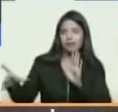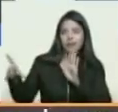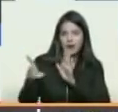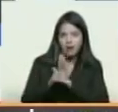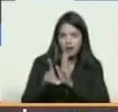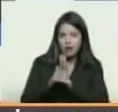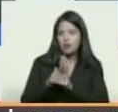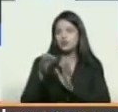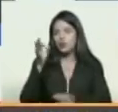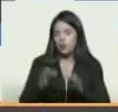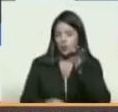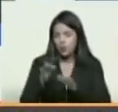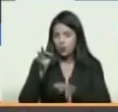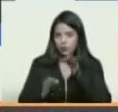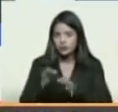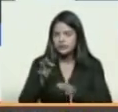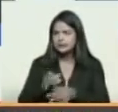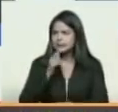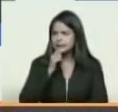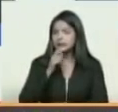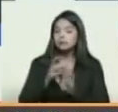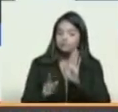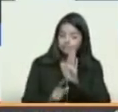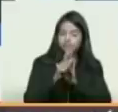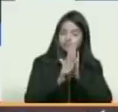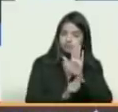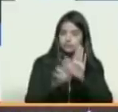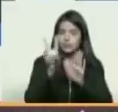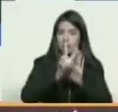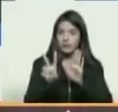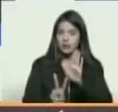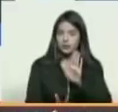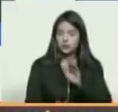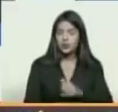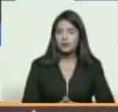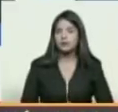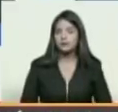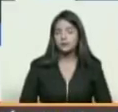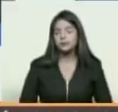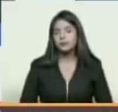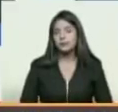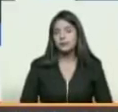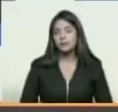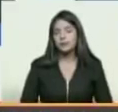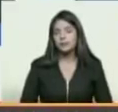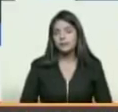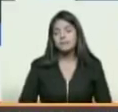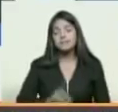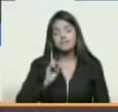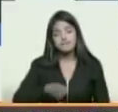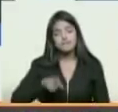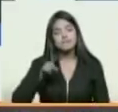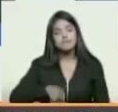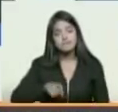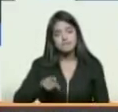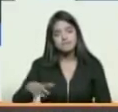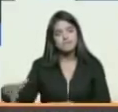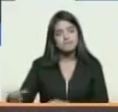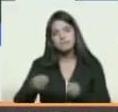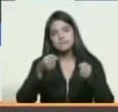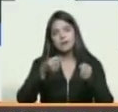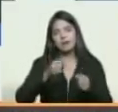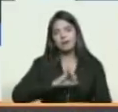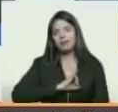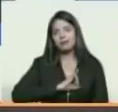justicia, mandato prioritario de la Constitución de la República Bolivariana de Venezuela, es necesario el rescate de nuestra